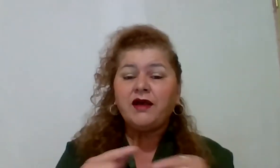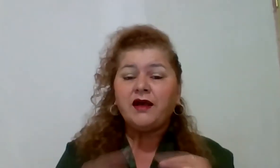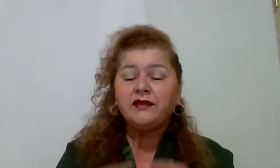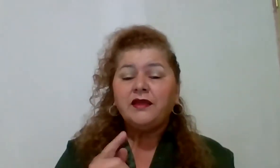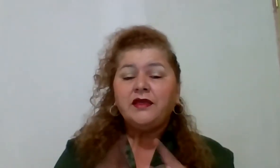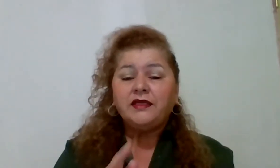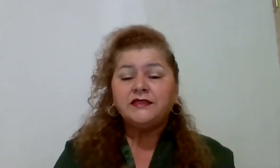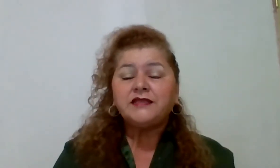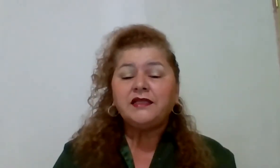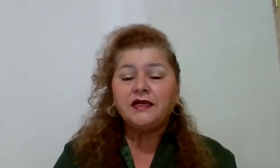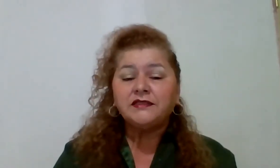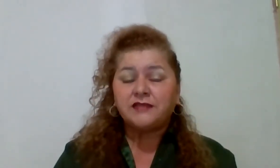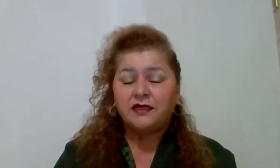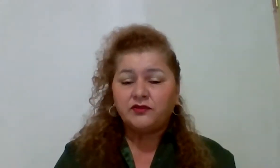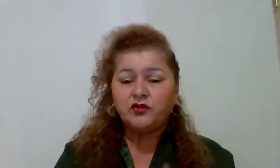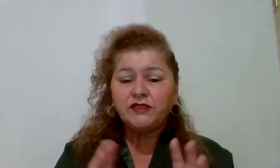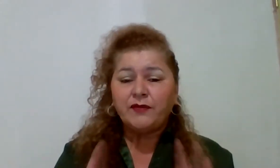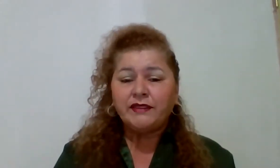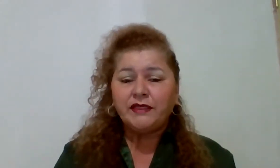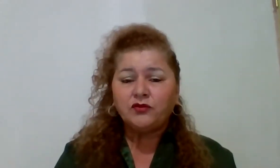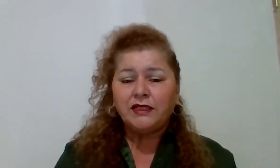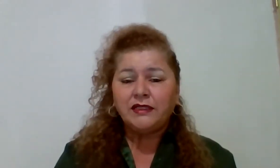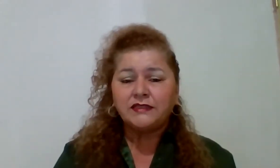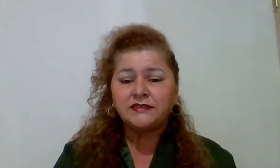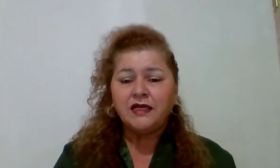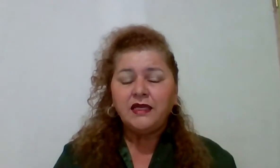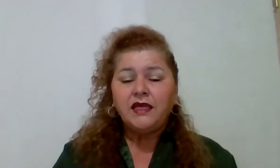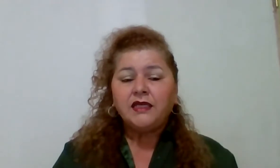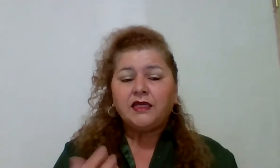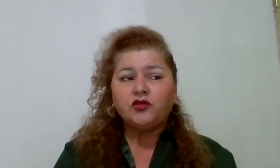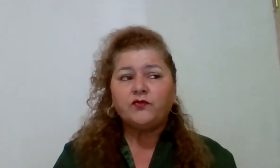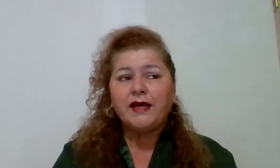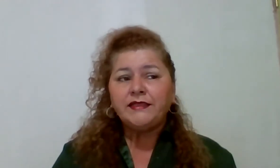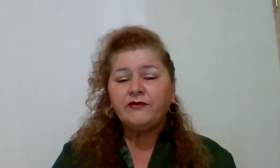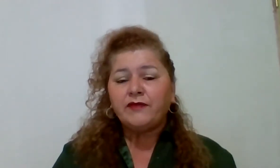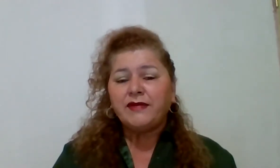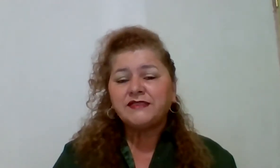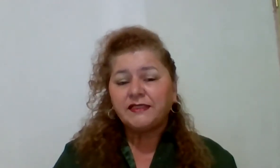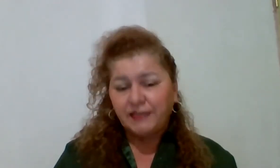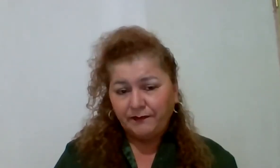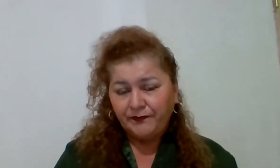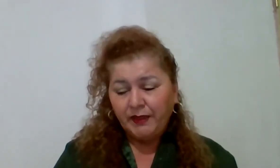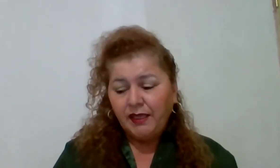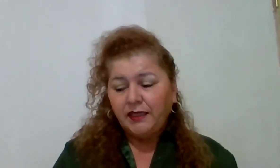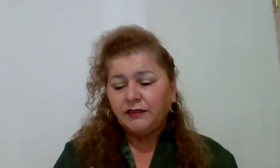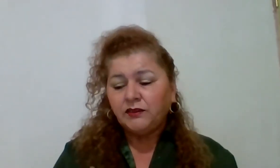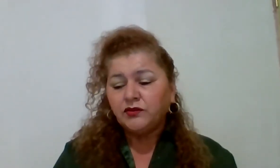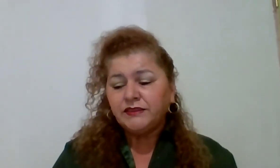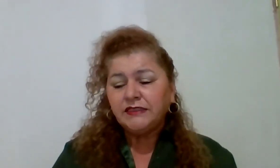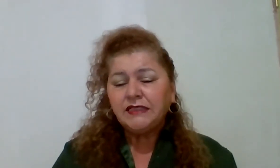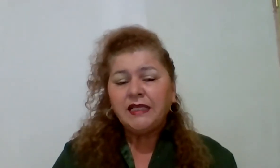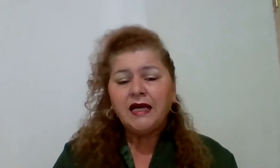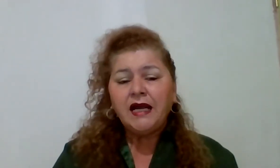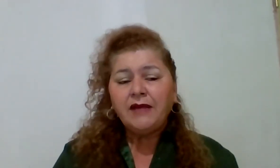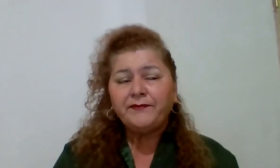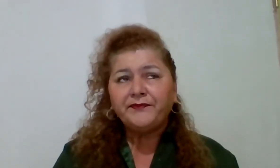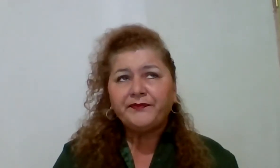que trabajar en esa alianza. Yo lo llamaría una alianza que nos va a llevar más allá.